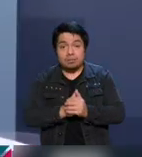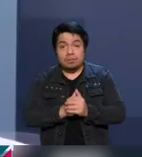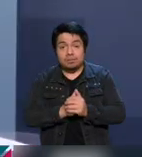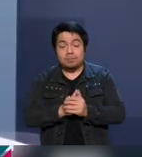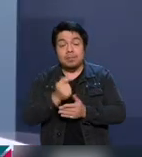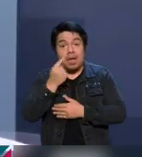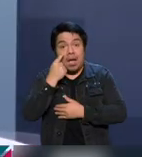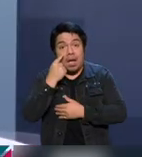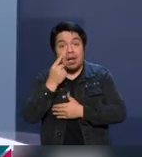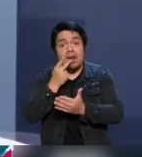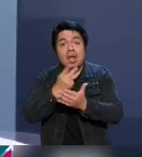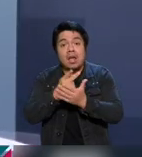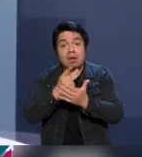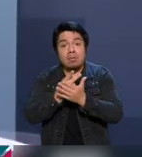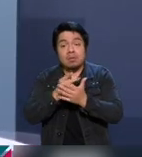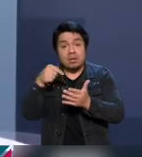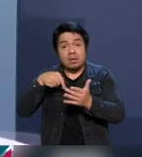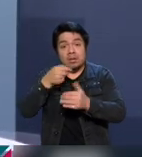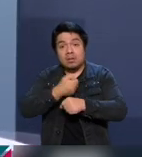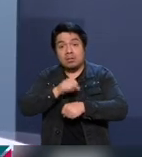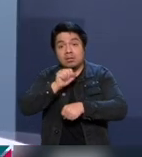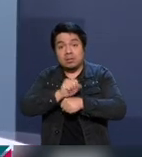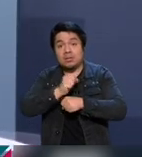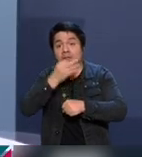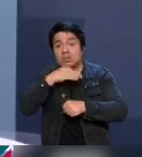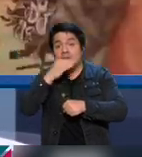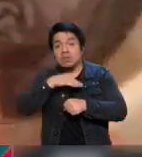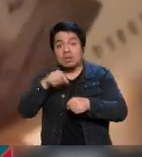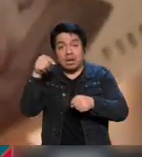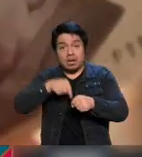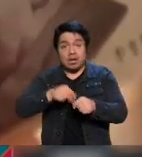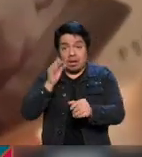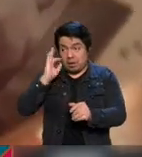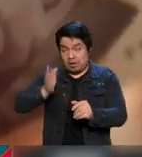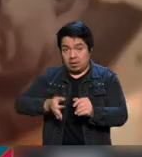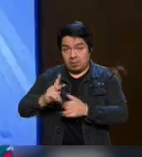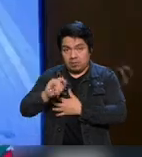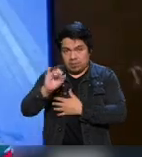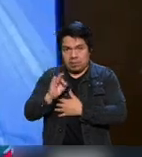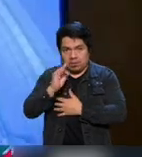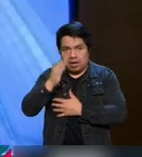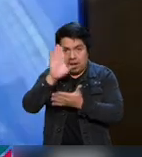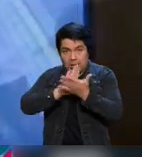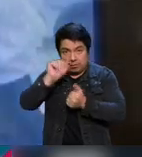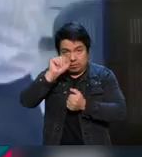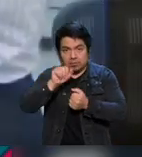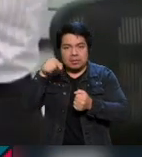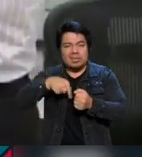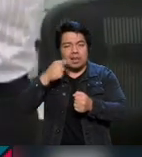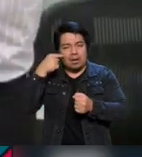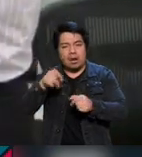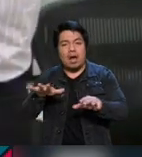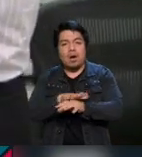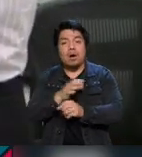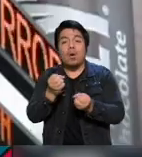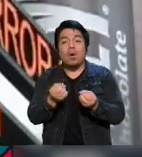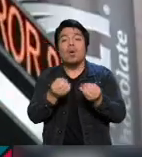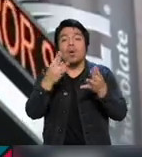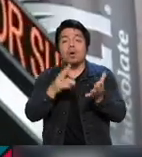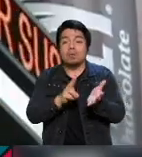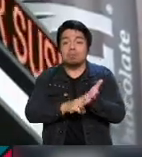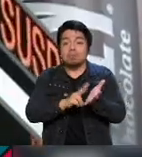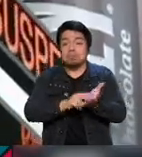Por cierto, el peso mexicano cerró la semana de fiestas patrias en la que se aprobó y se declaró la constitucionalidad de la reforma judicial con